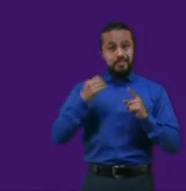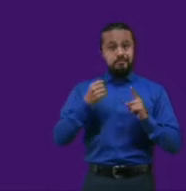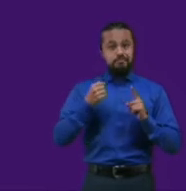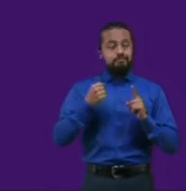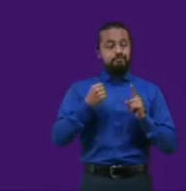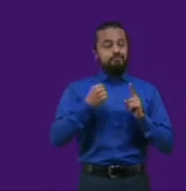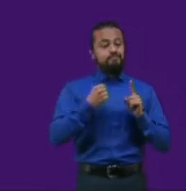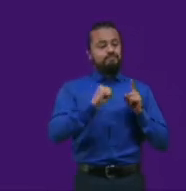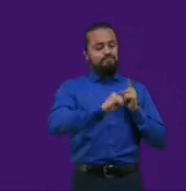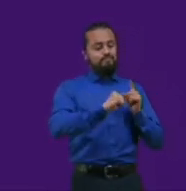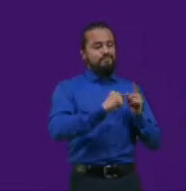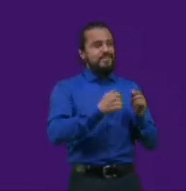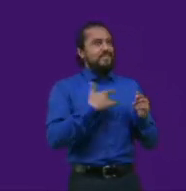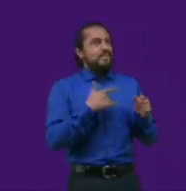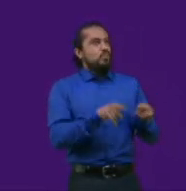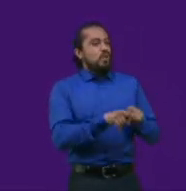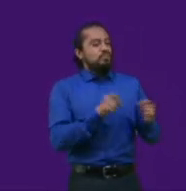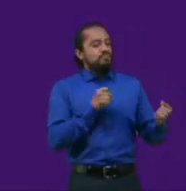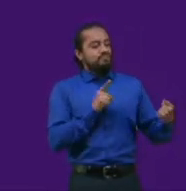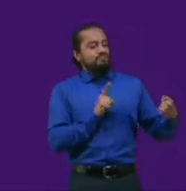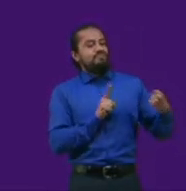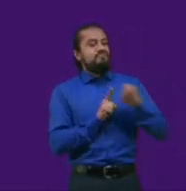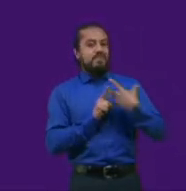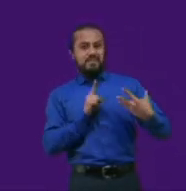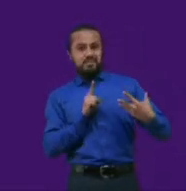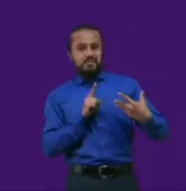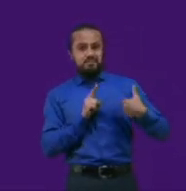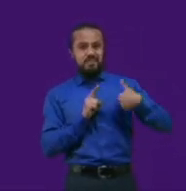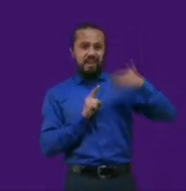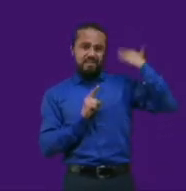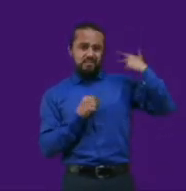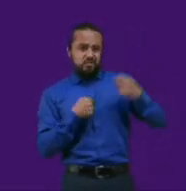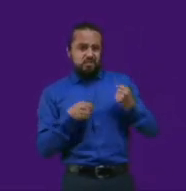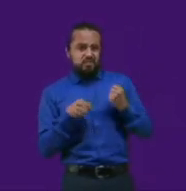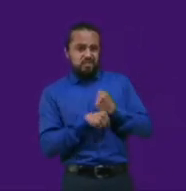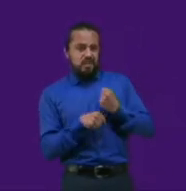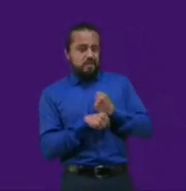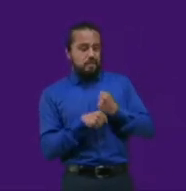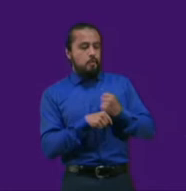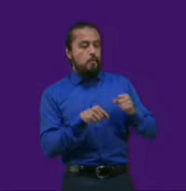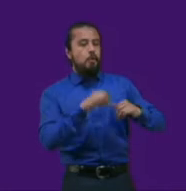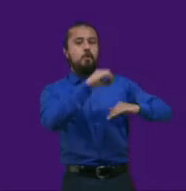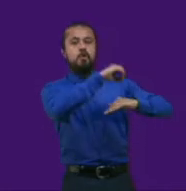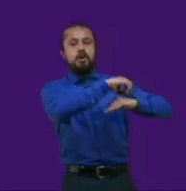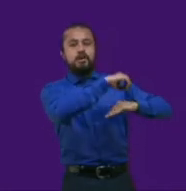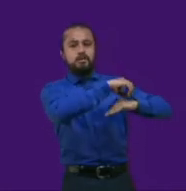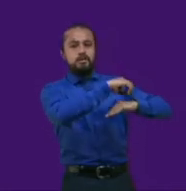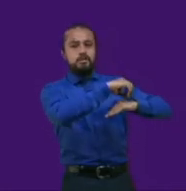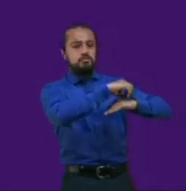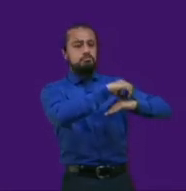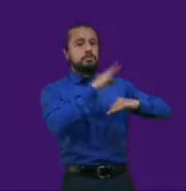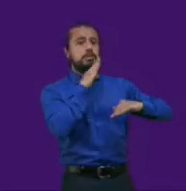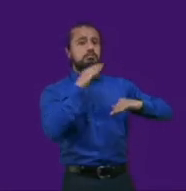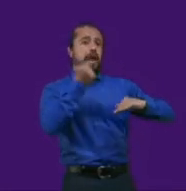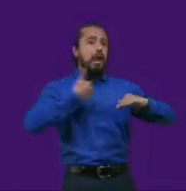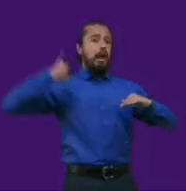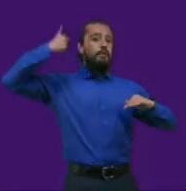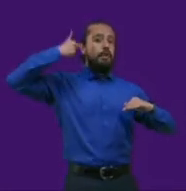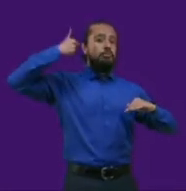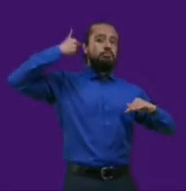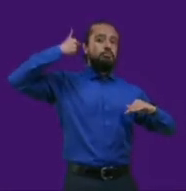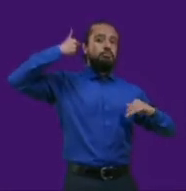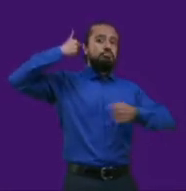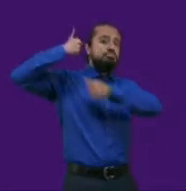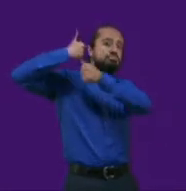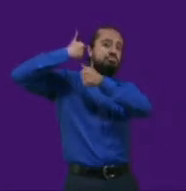fundamental en este proceso, y es que pues yo venía a trabajar en una organización donde había quien hiciera todo lo que uno necesitara que se hacía,